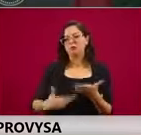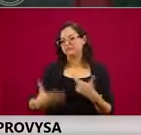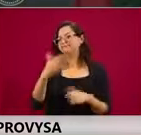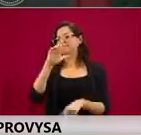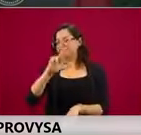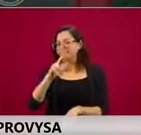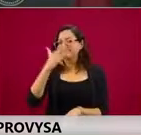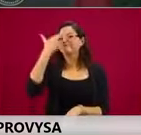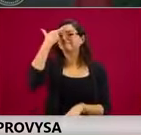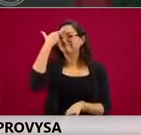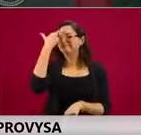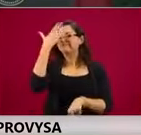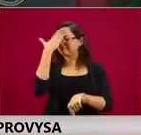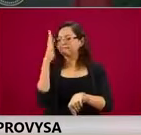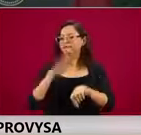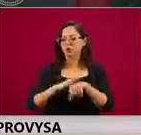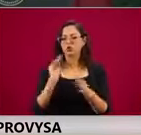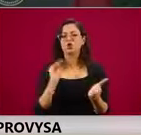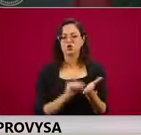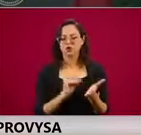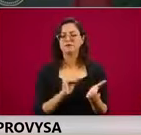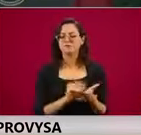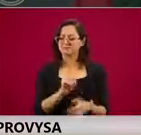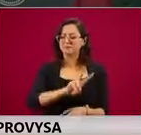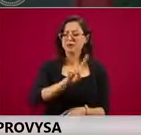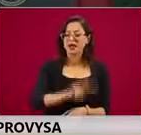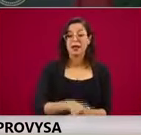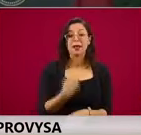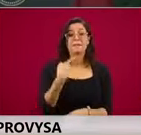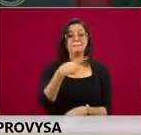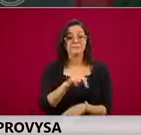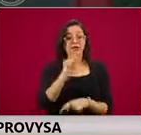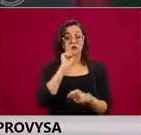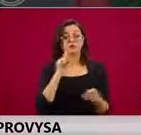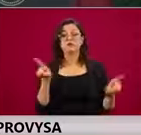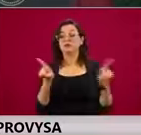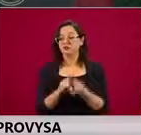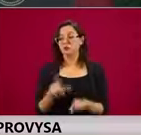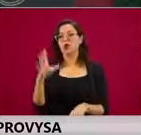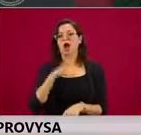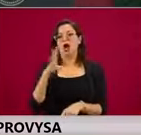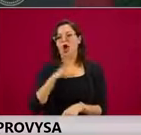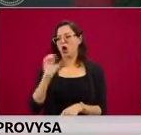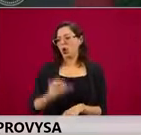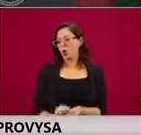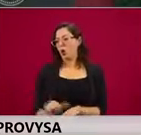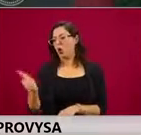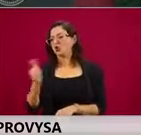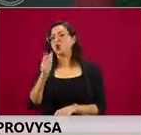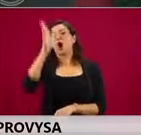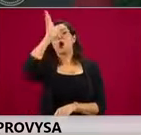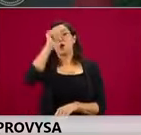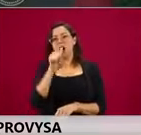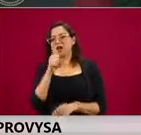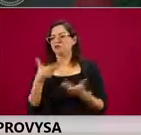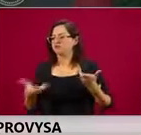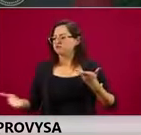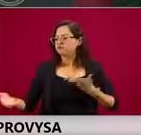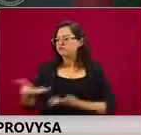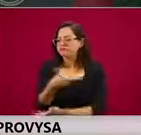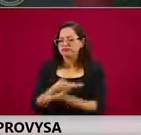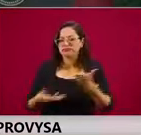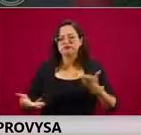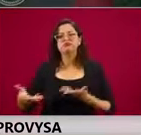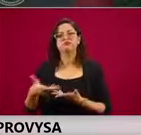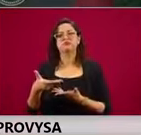sea, fue enfocada a cada quien a su grupo electoral. Y le fuimos a ayudar para la